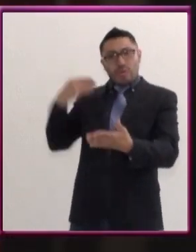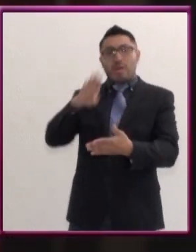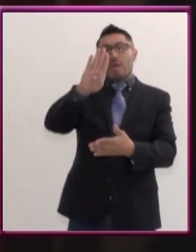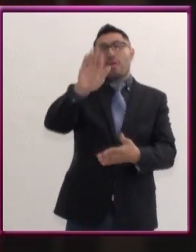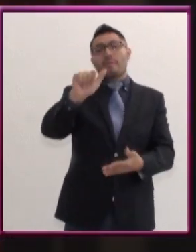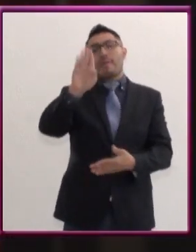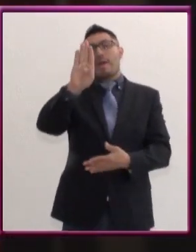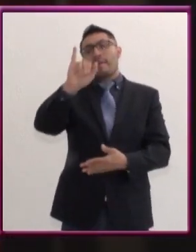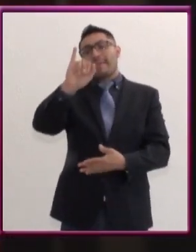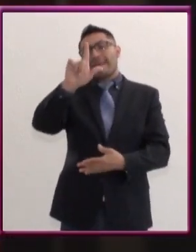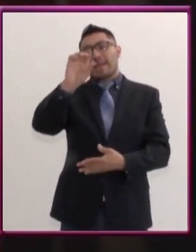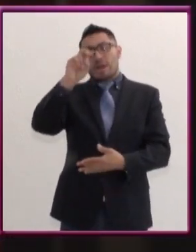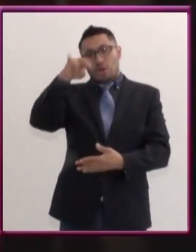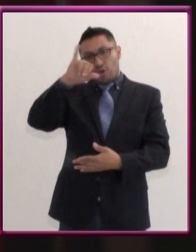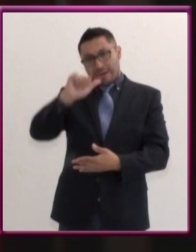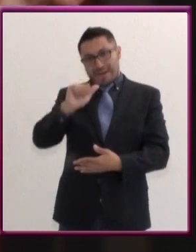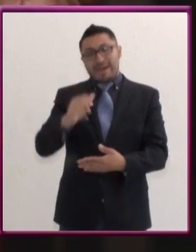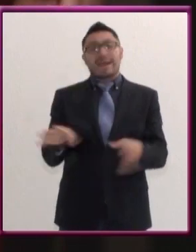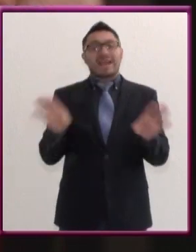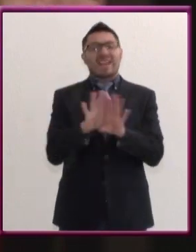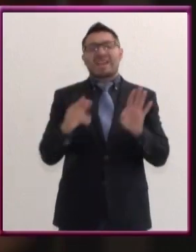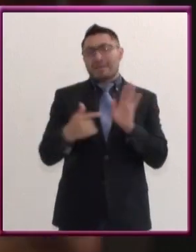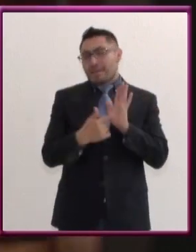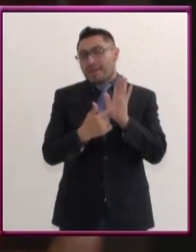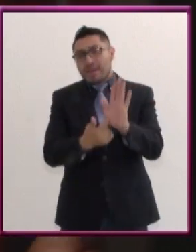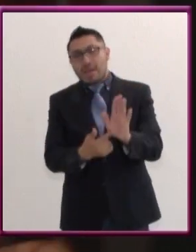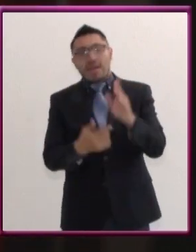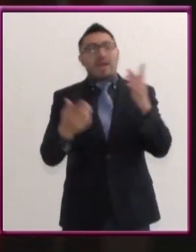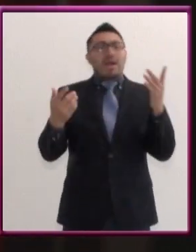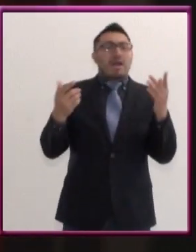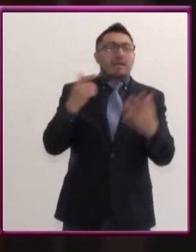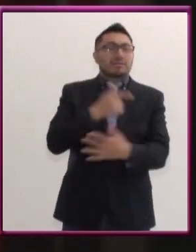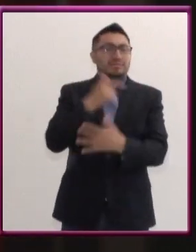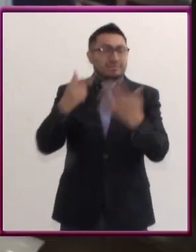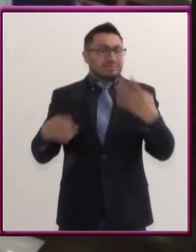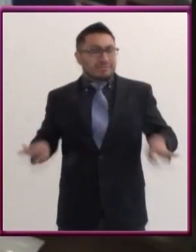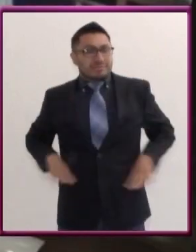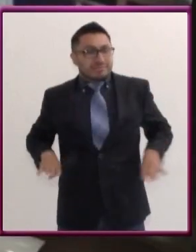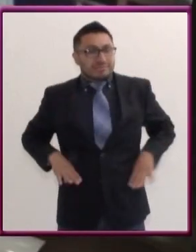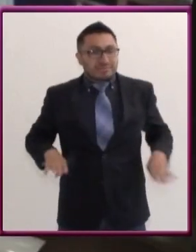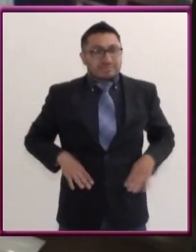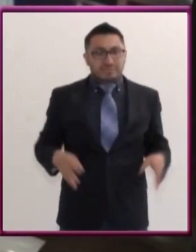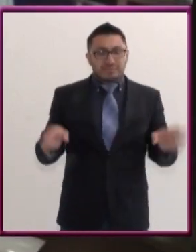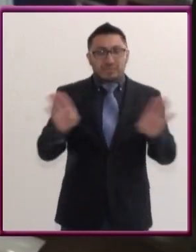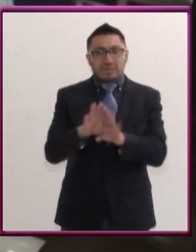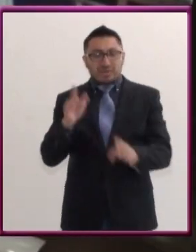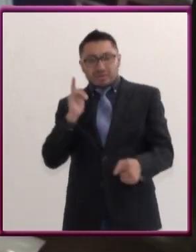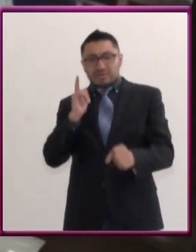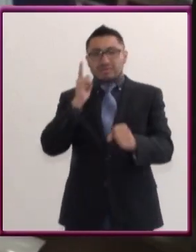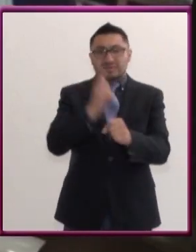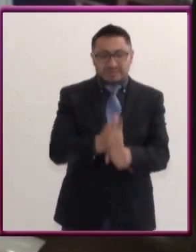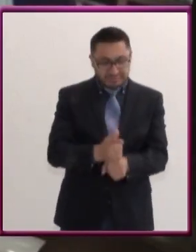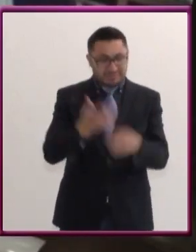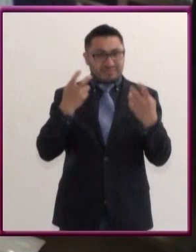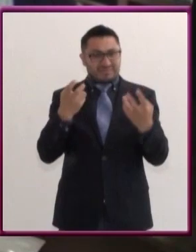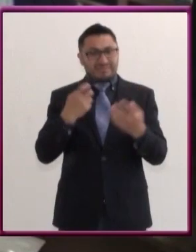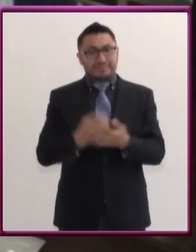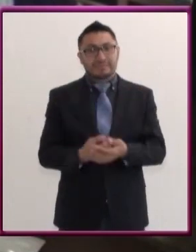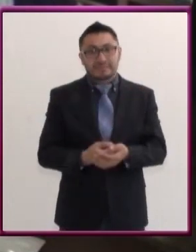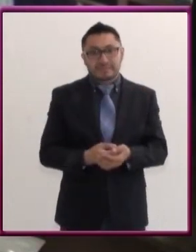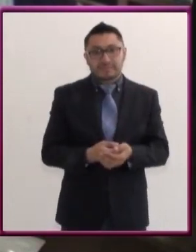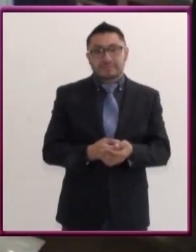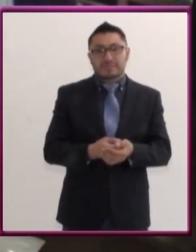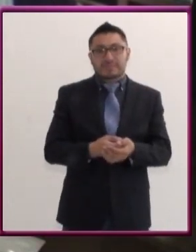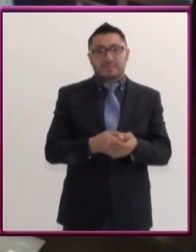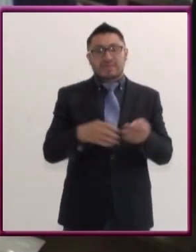de los babilonios, ¿no? Y que se mostraba de alguna manera el pi en estos papiros, ¿cómo vieron ese descubrimiento? ¿Qué implicaciones